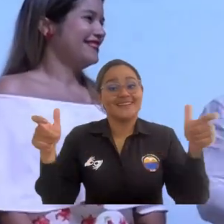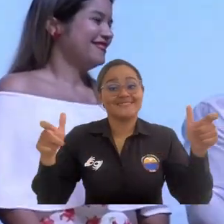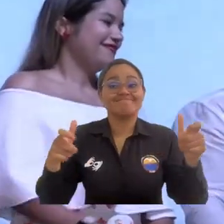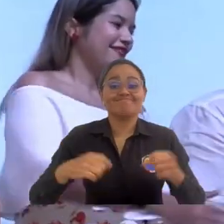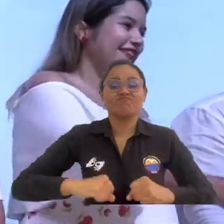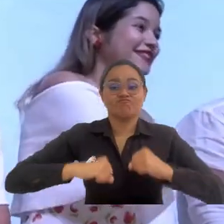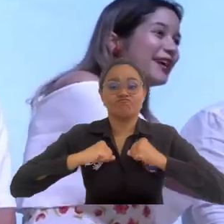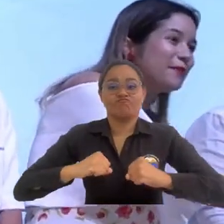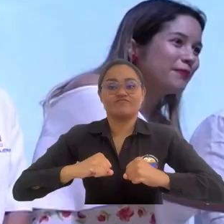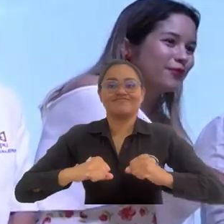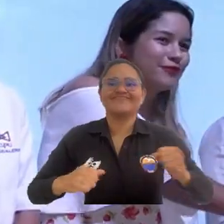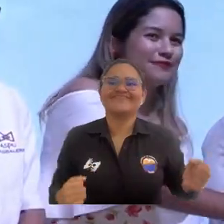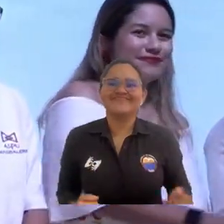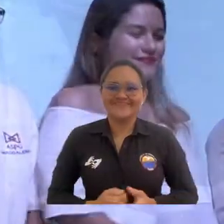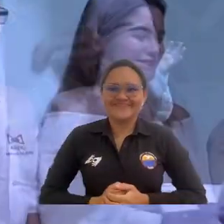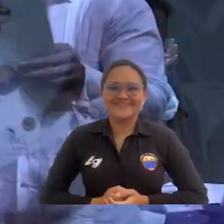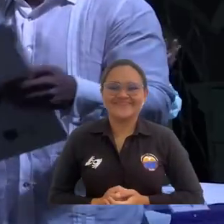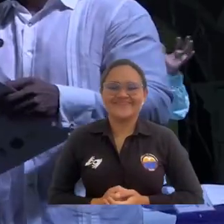sean mayores.